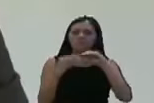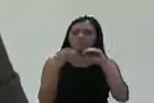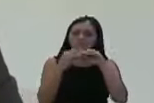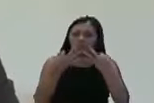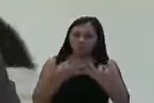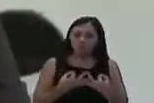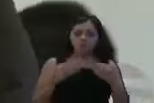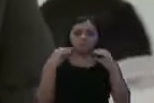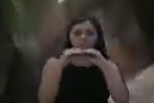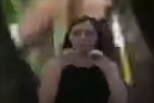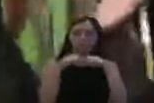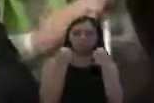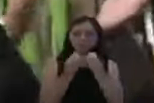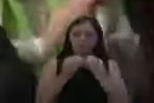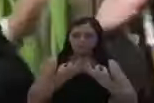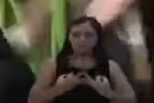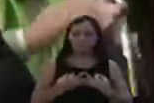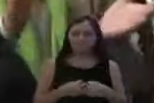justicia